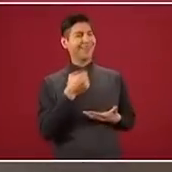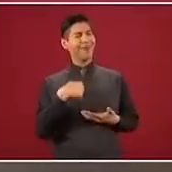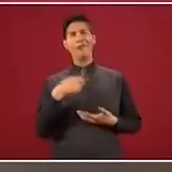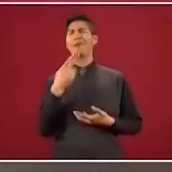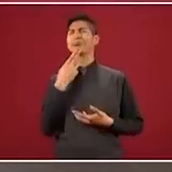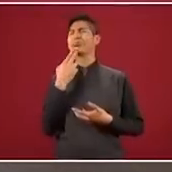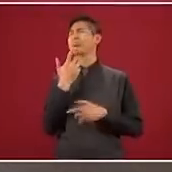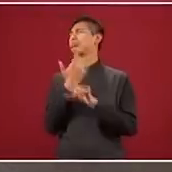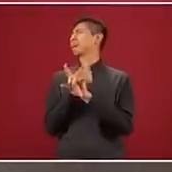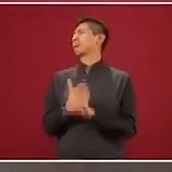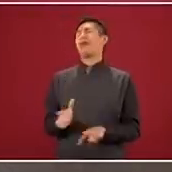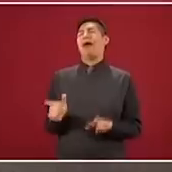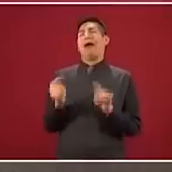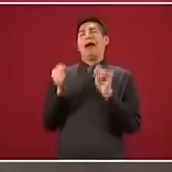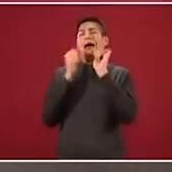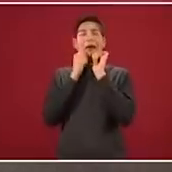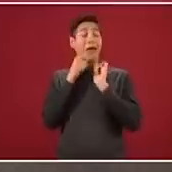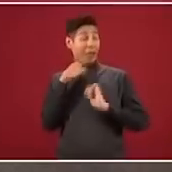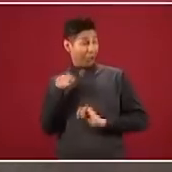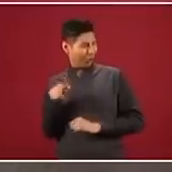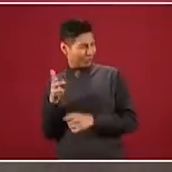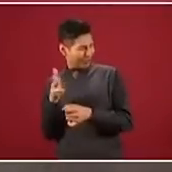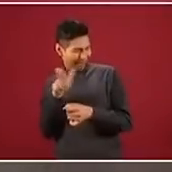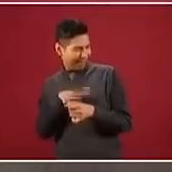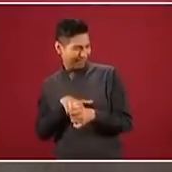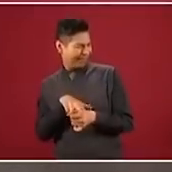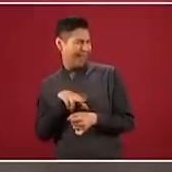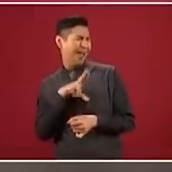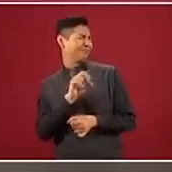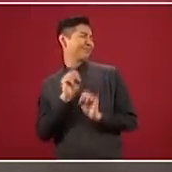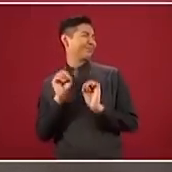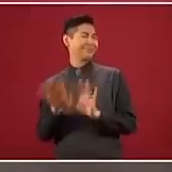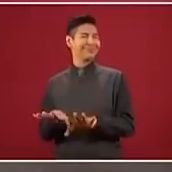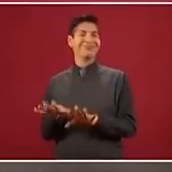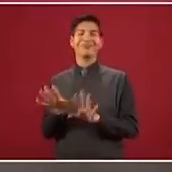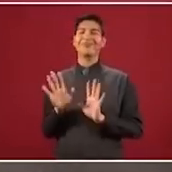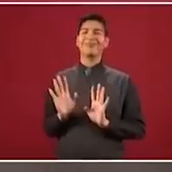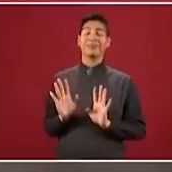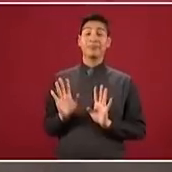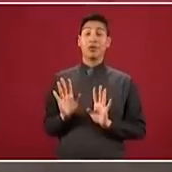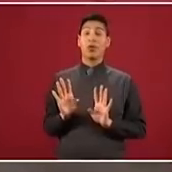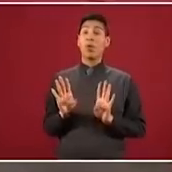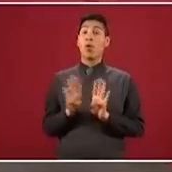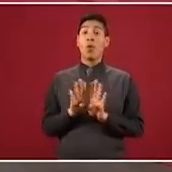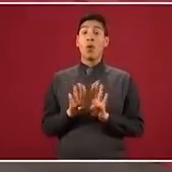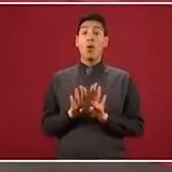construir centros de salud, hospitales, se dejaban tirados, se daban